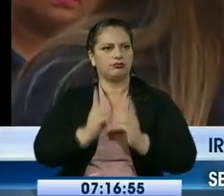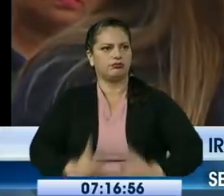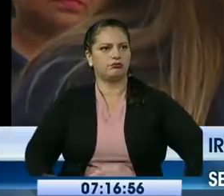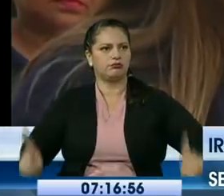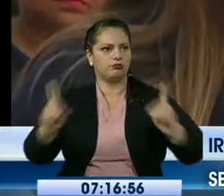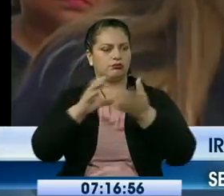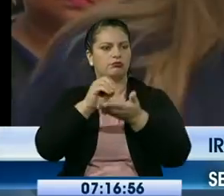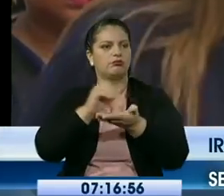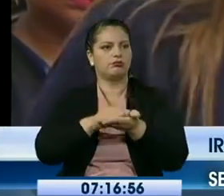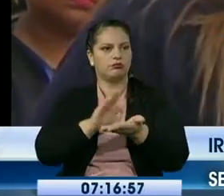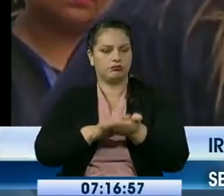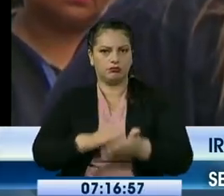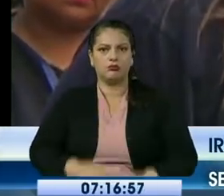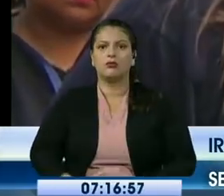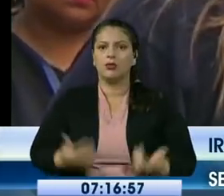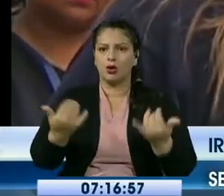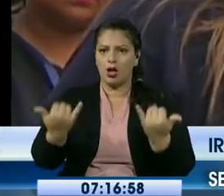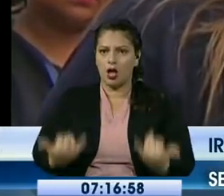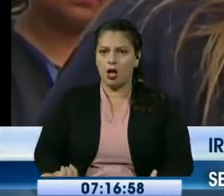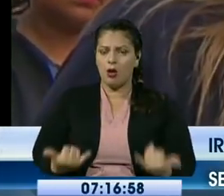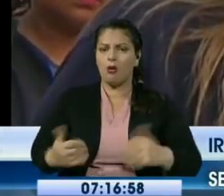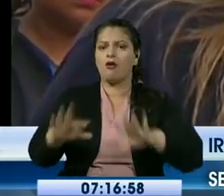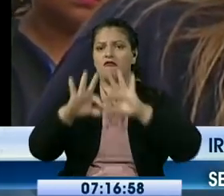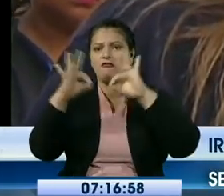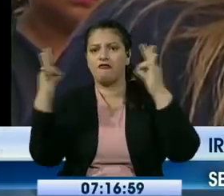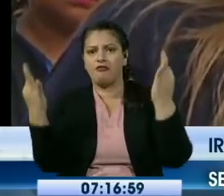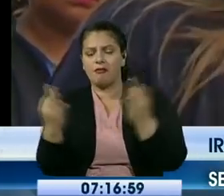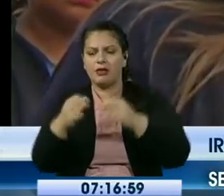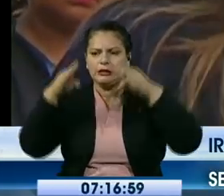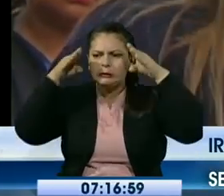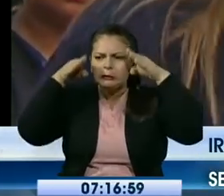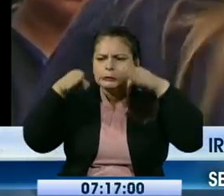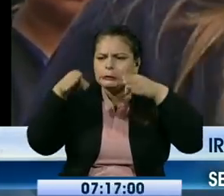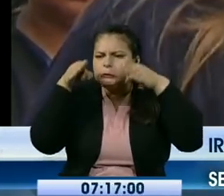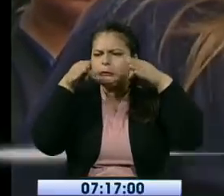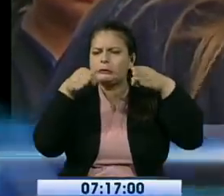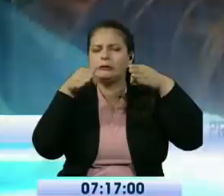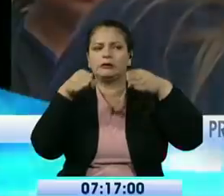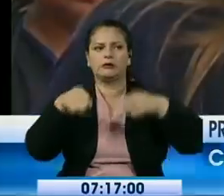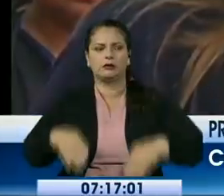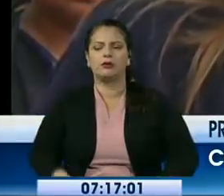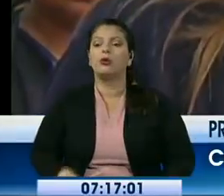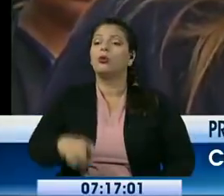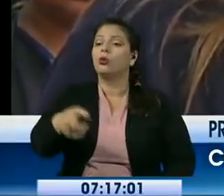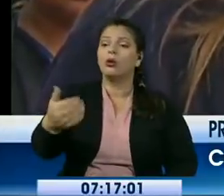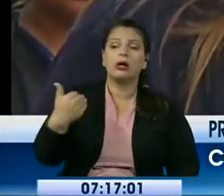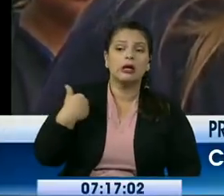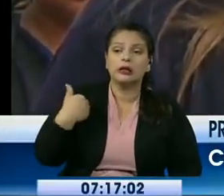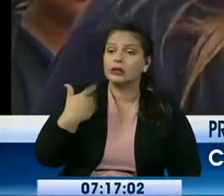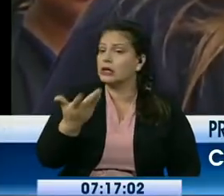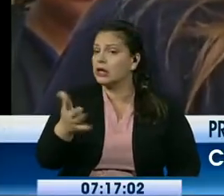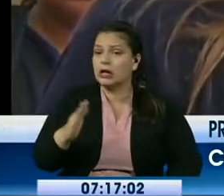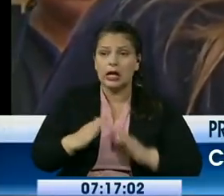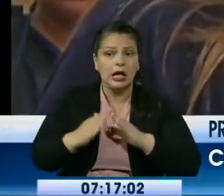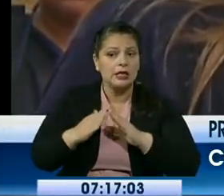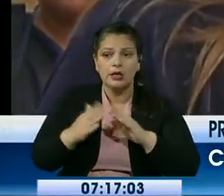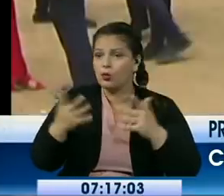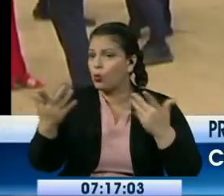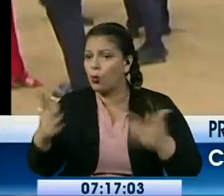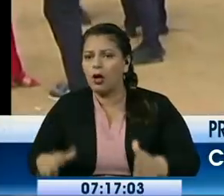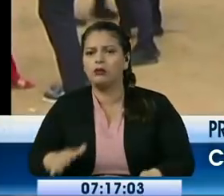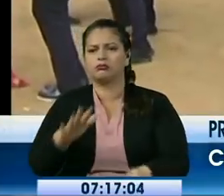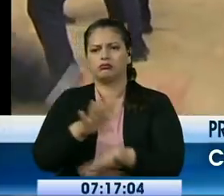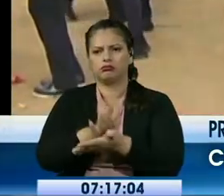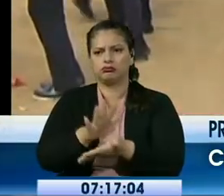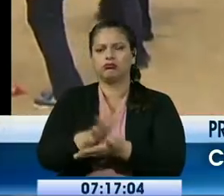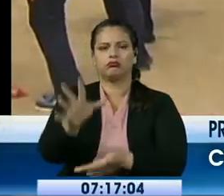recorridos, son de las familias que están siendo atendidas por las Manuelas. Así es, ya, ellos ya son los primeros porque reúnen los requisitos. Informó